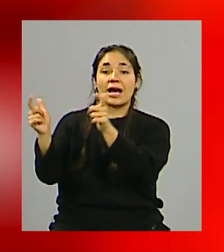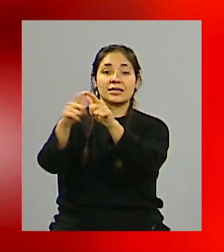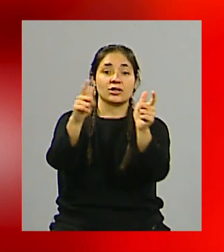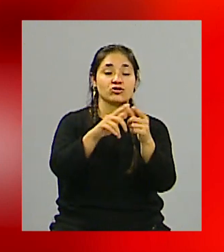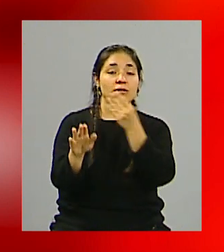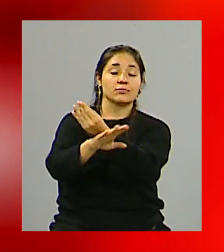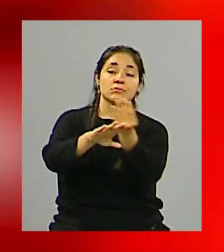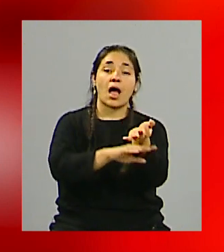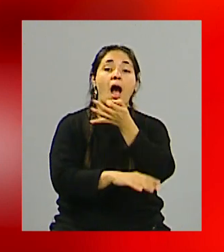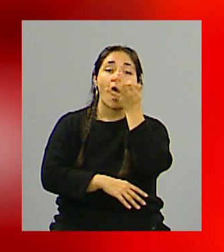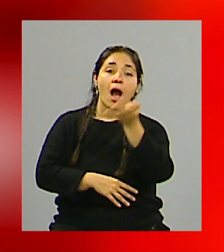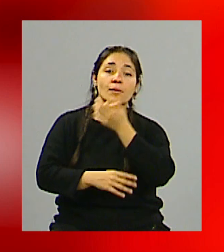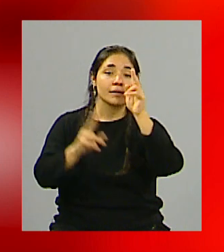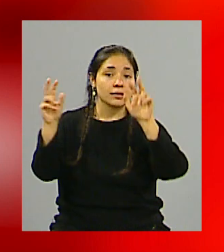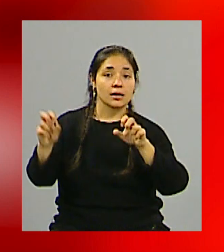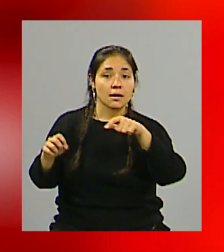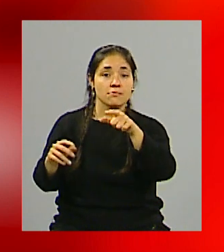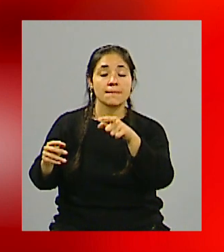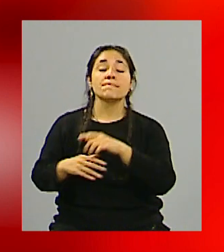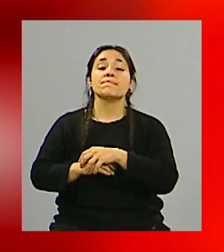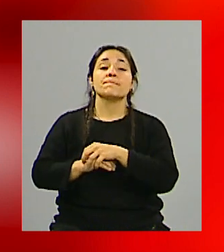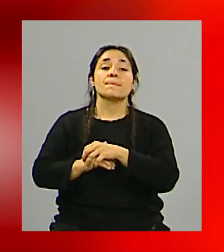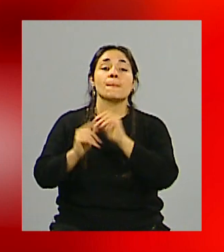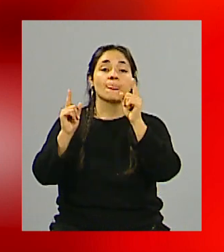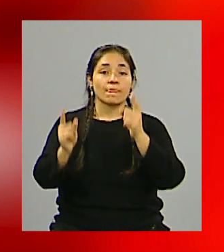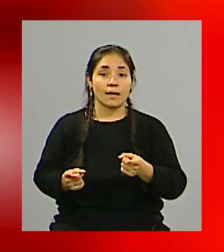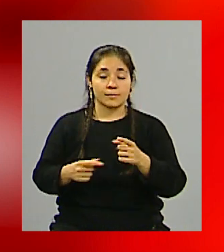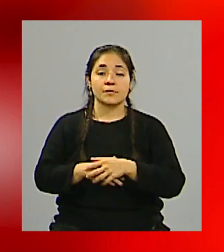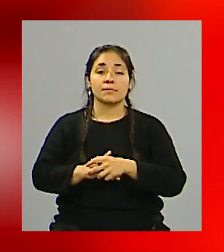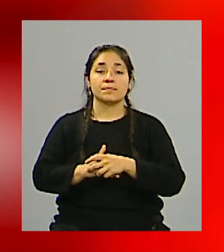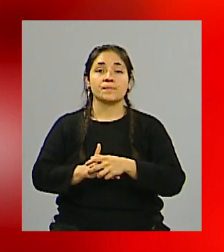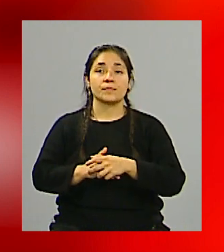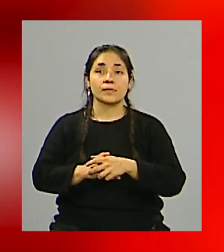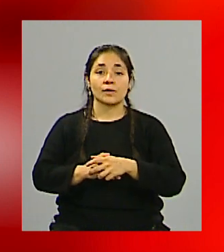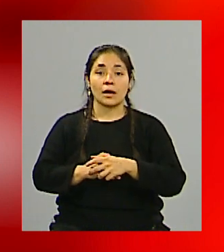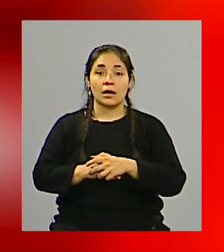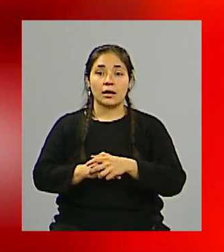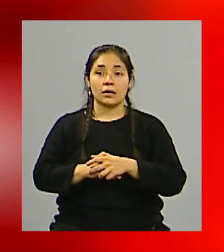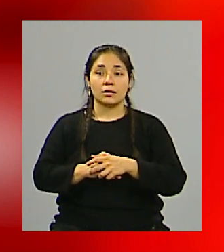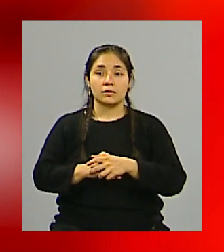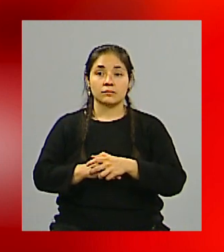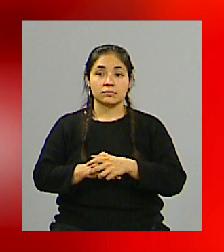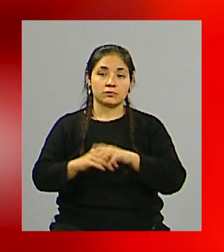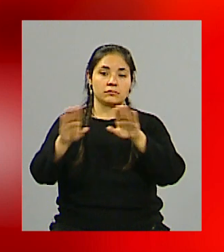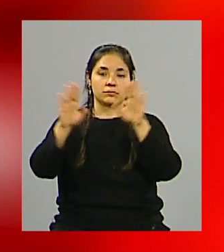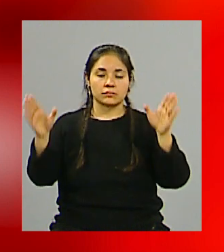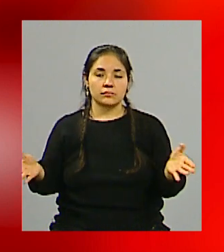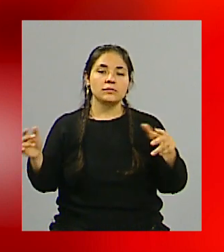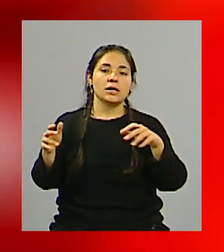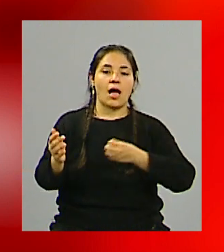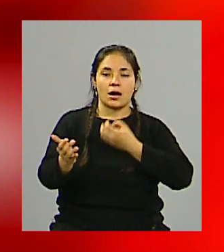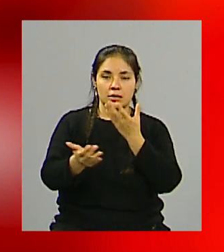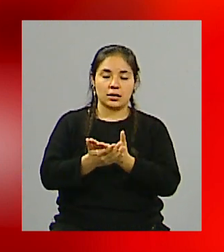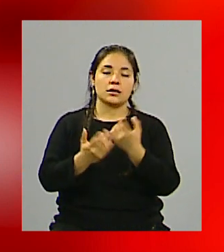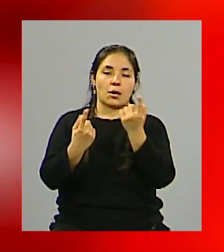ahí presentes para poder hablar de este tema. Luego van a actuar varias artistas, van